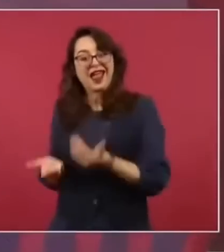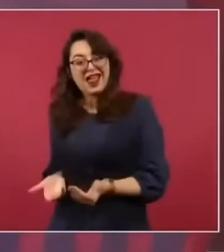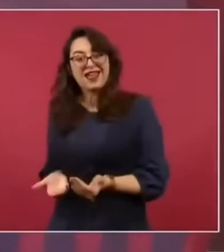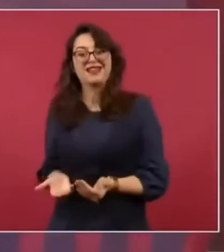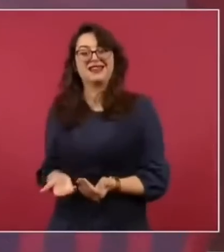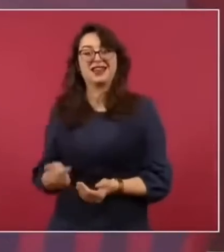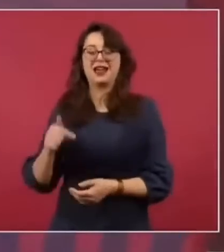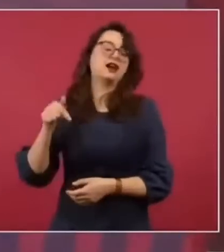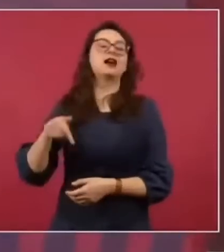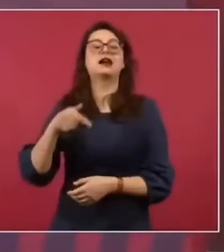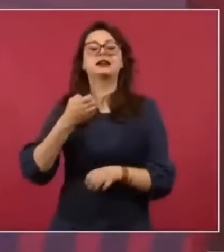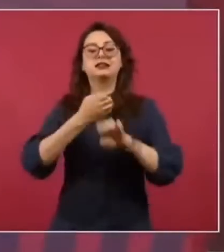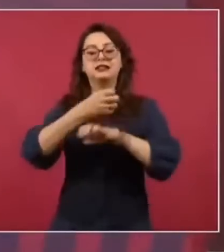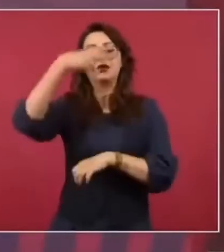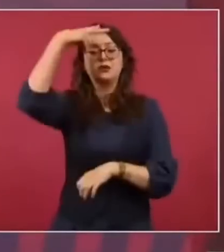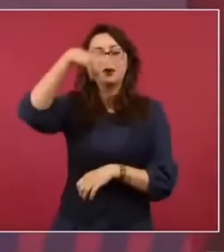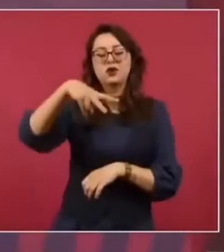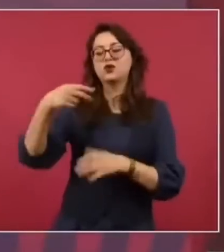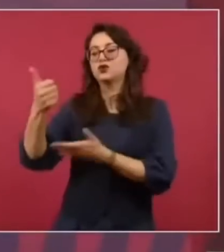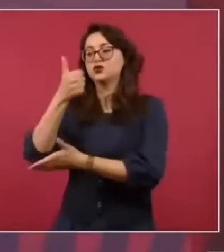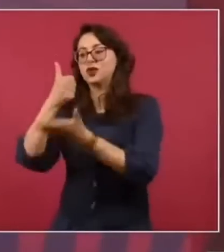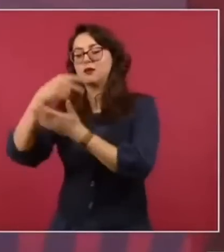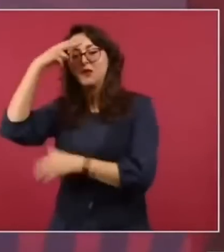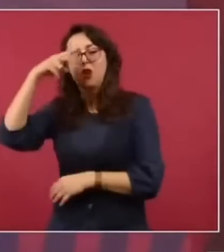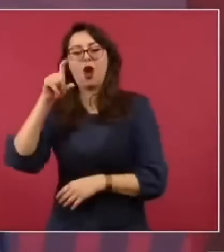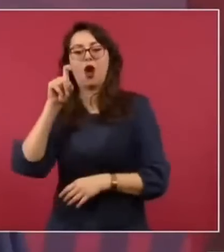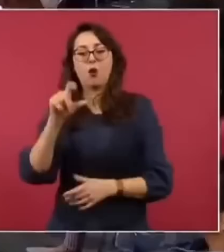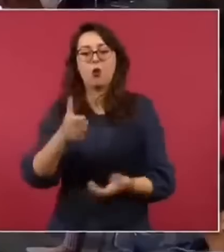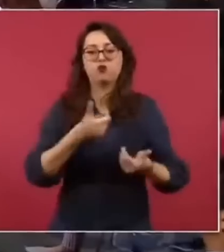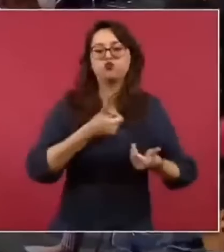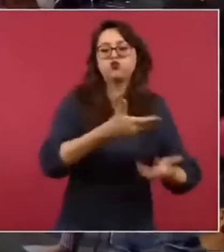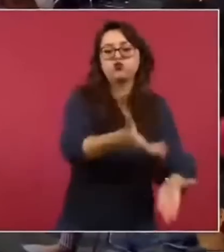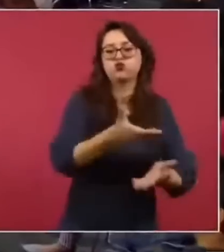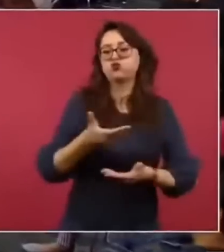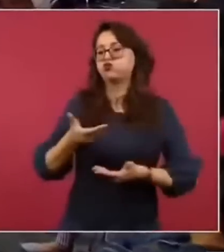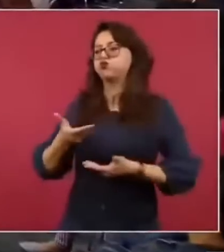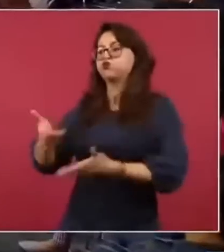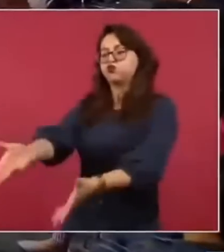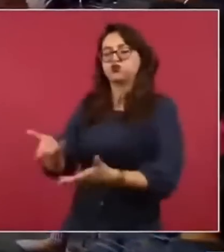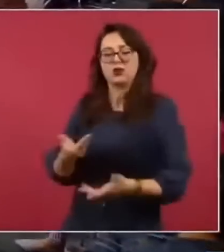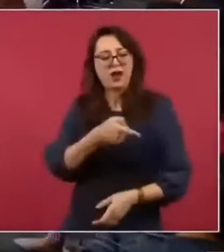para que al Estado de México y a la Ciudad de México se le abastezca de agua